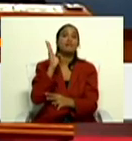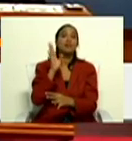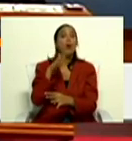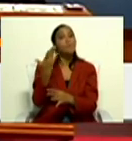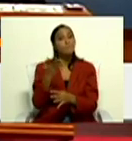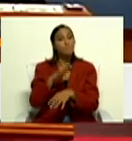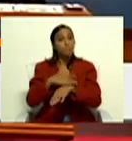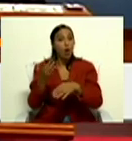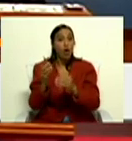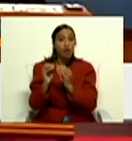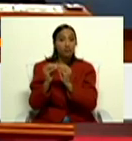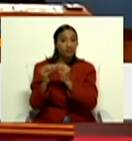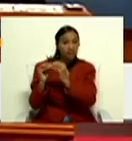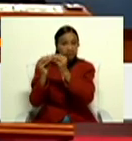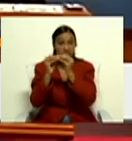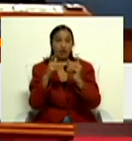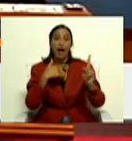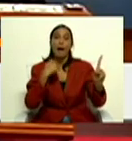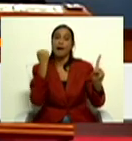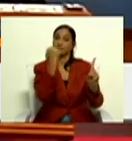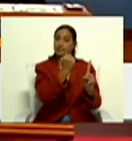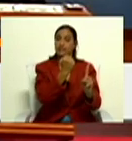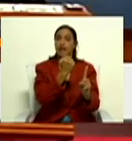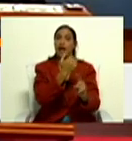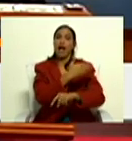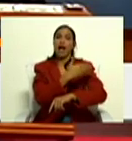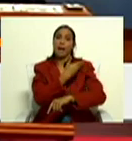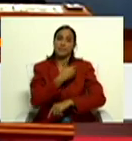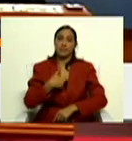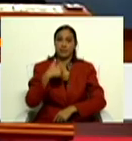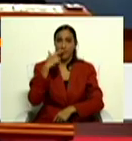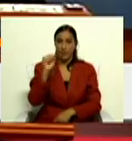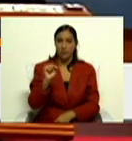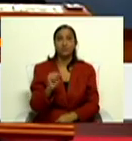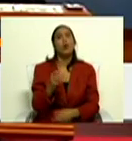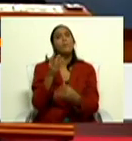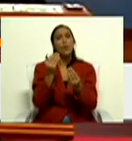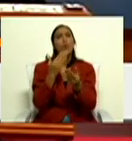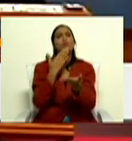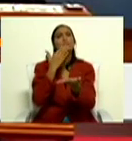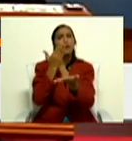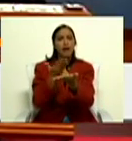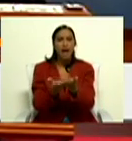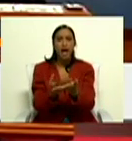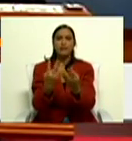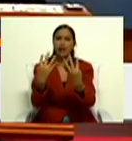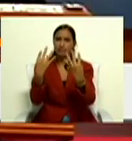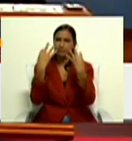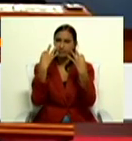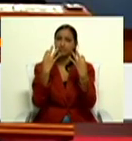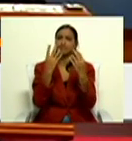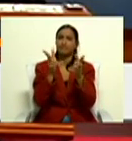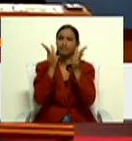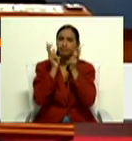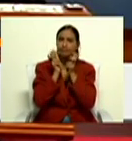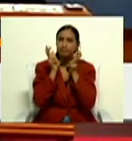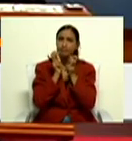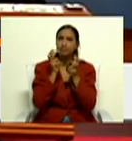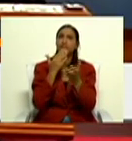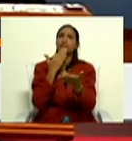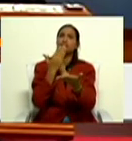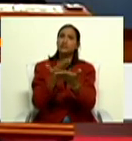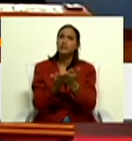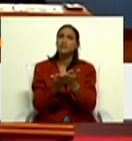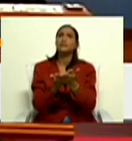gracias. Mantengamos la calma, la paz, la estabilidad. Todo está en plena, yo